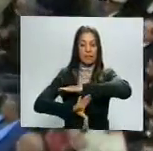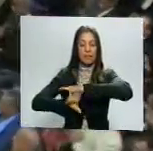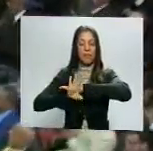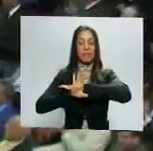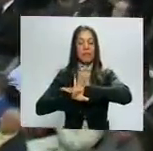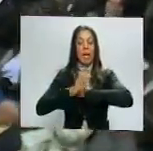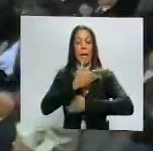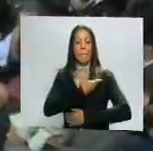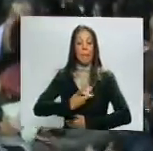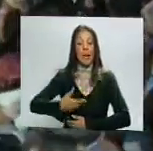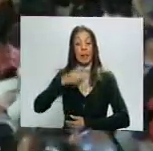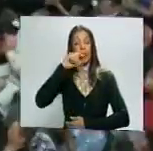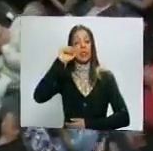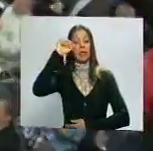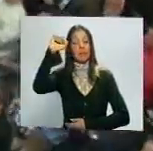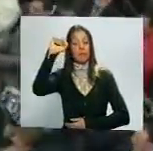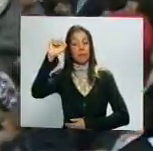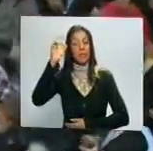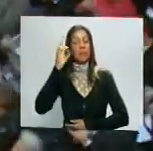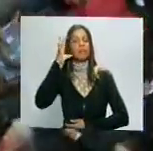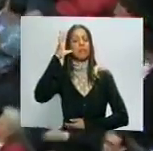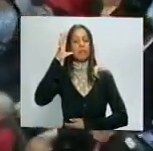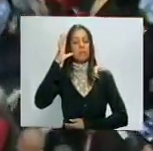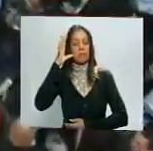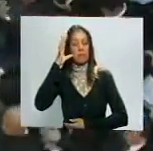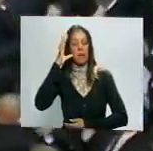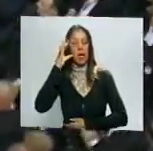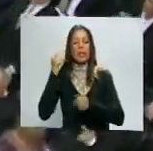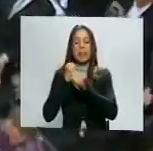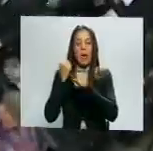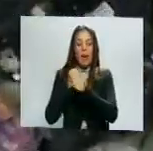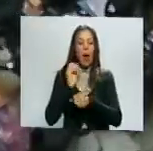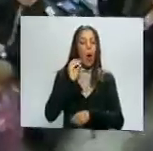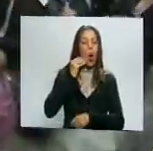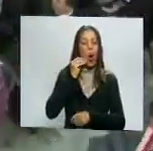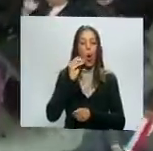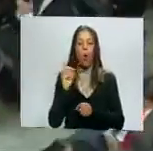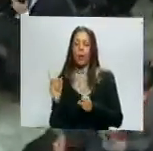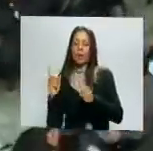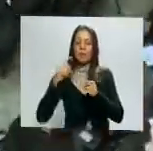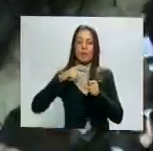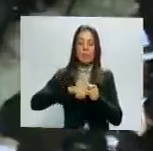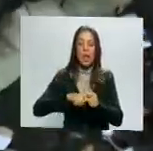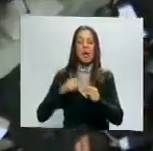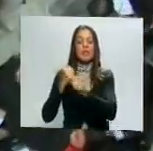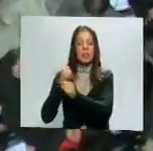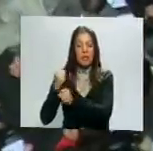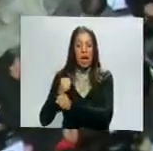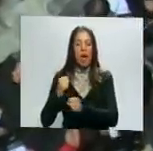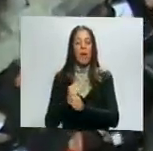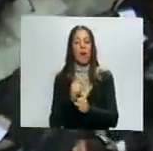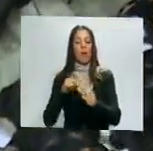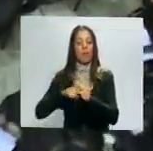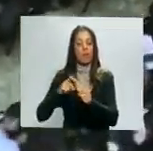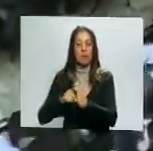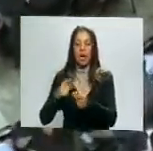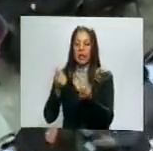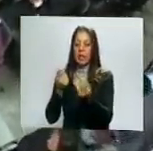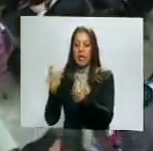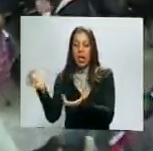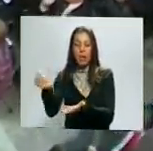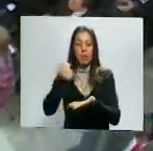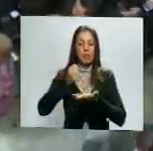El presidente Nicolás Maduro creó la chamba juvenil para que la juventud se incorporara y trabajara y tuviera sus